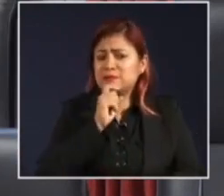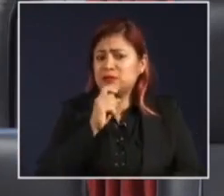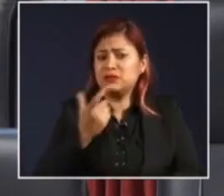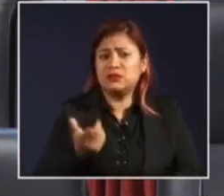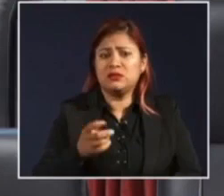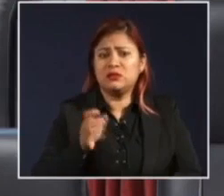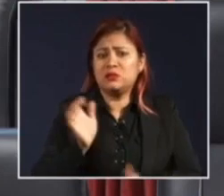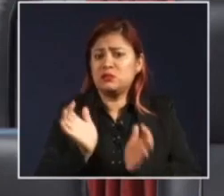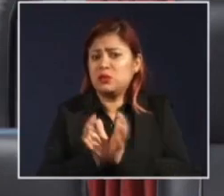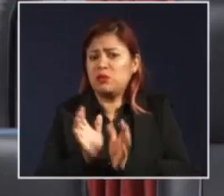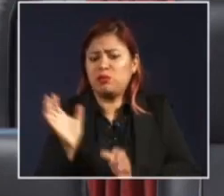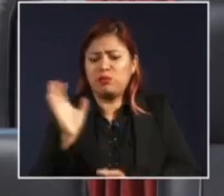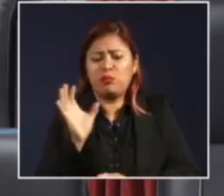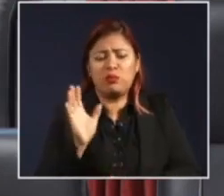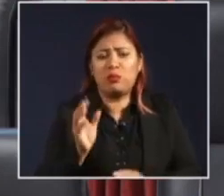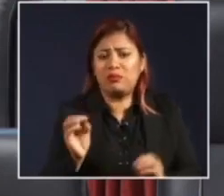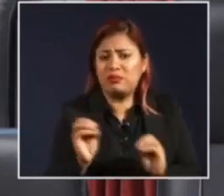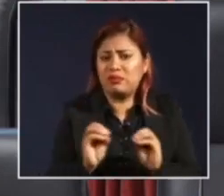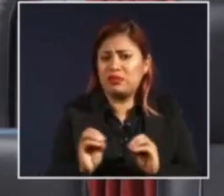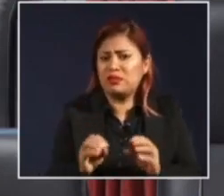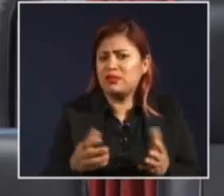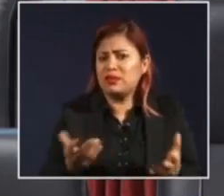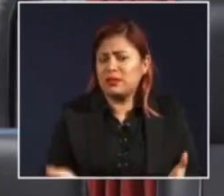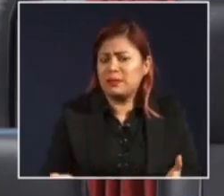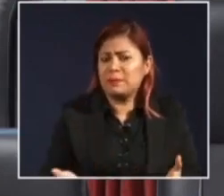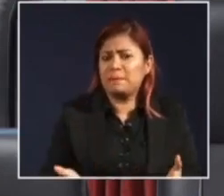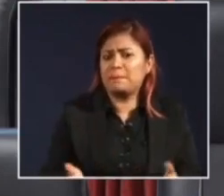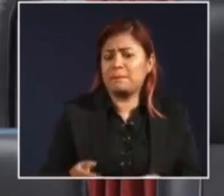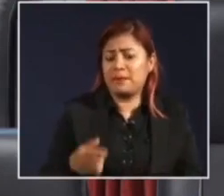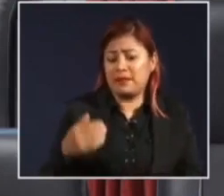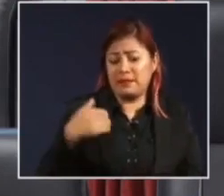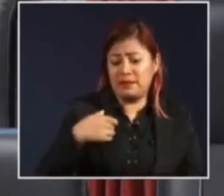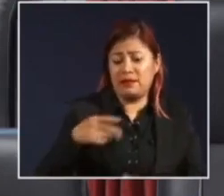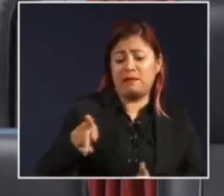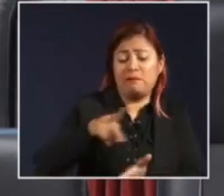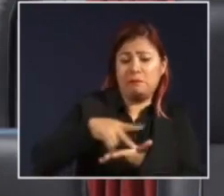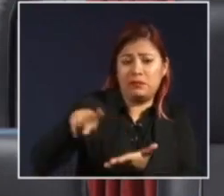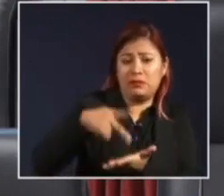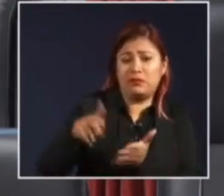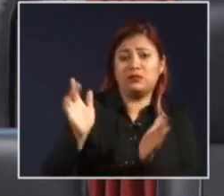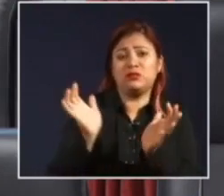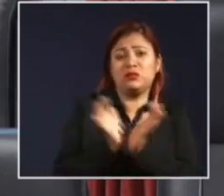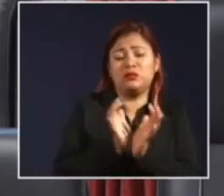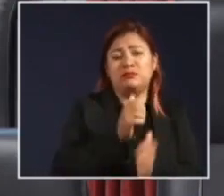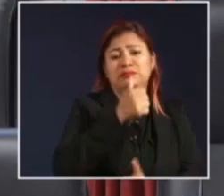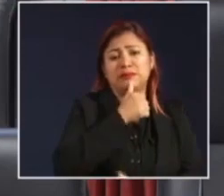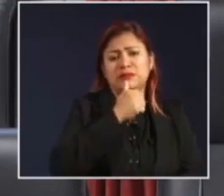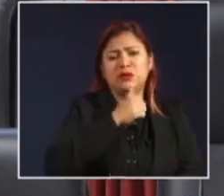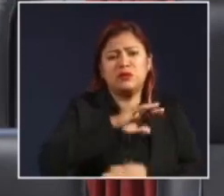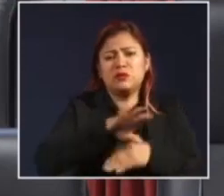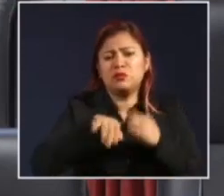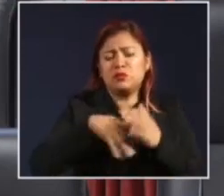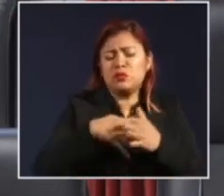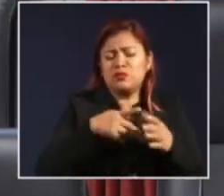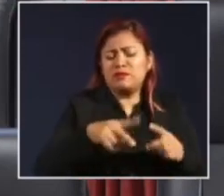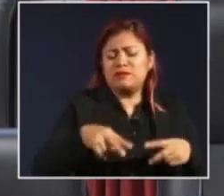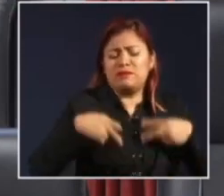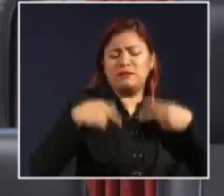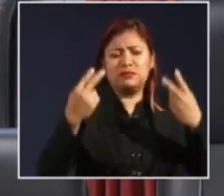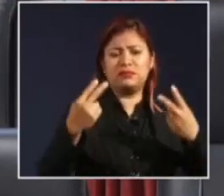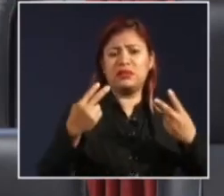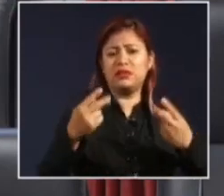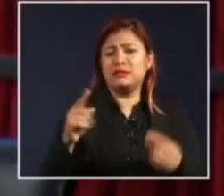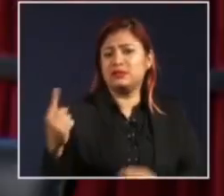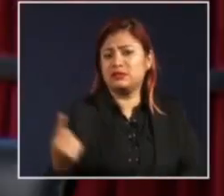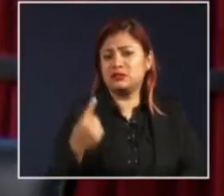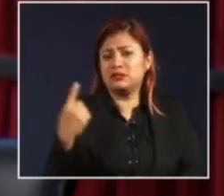no encuentran en los centros médicos, tienen que pagar un seguro privado toda su vida. Y siempre